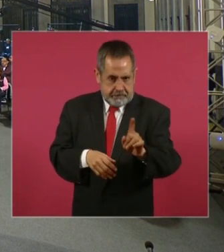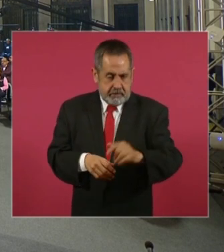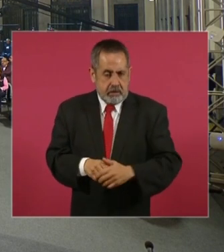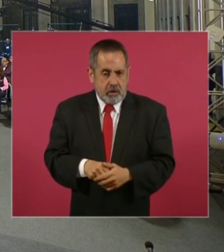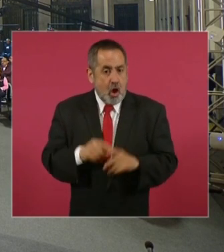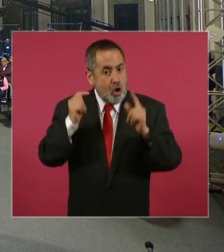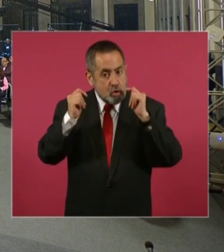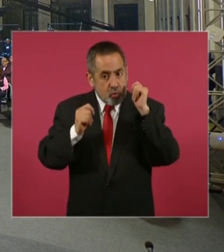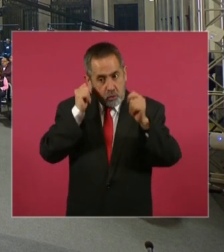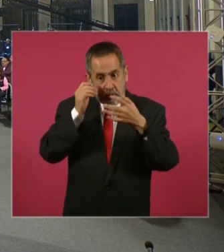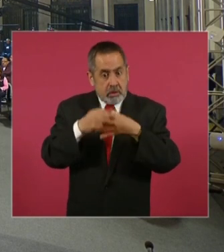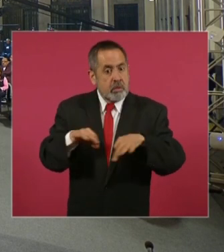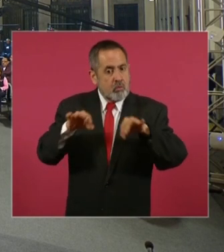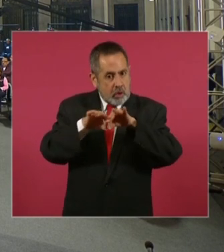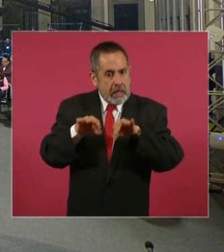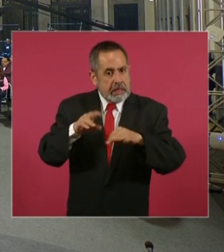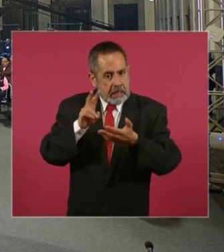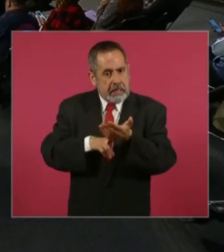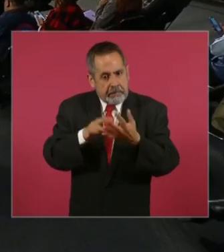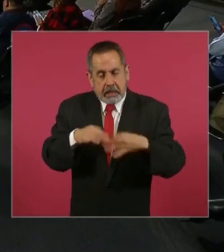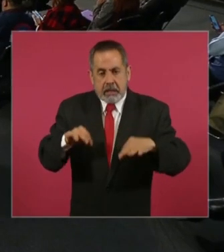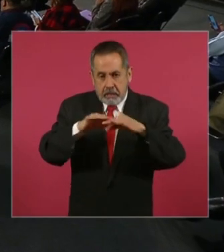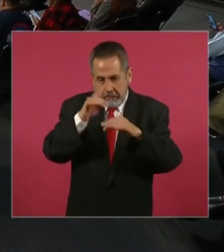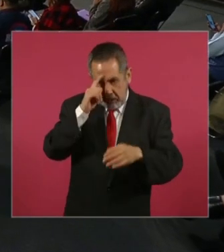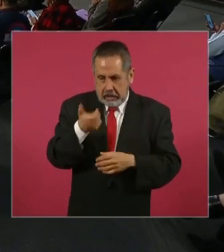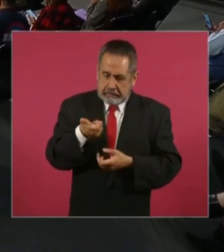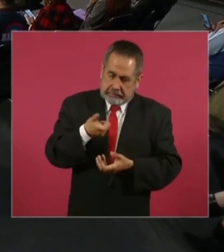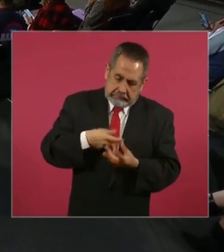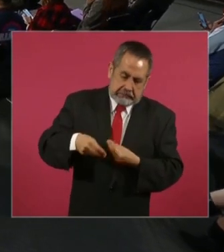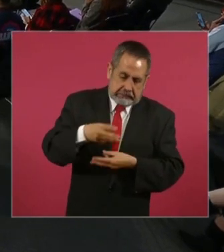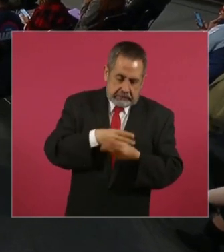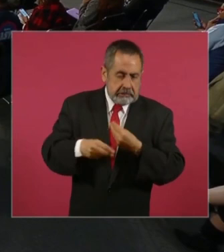Y el turismo es una actividad muy importante en lo económico,